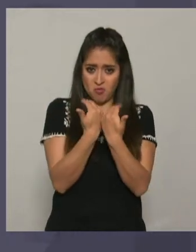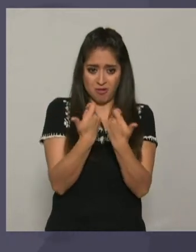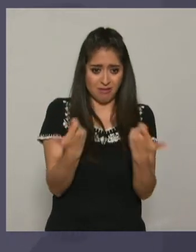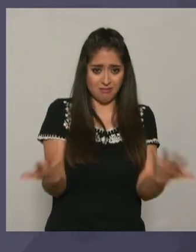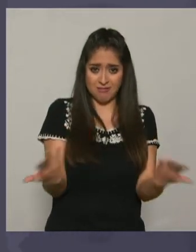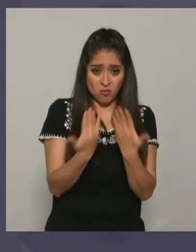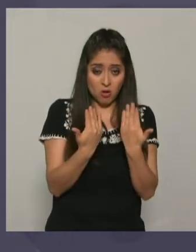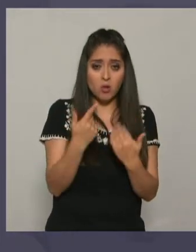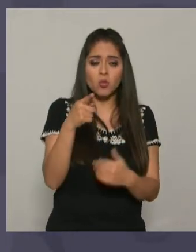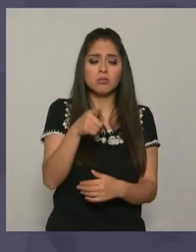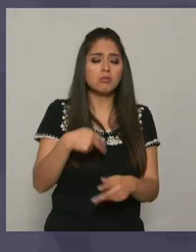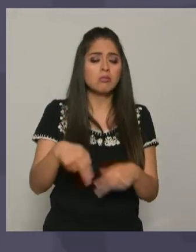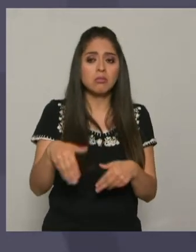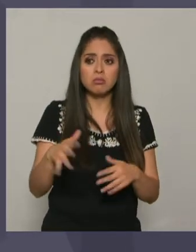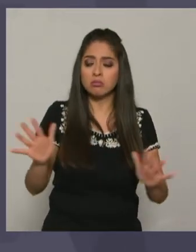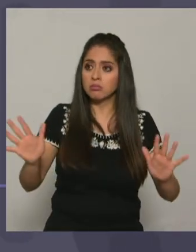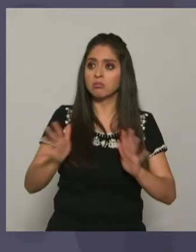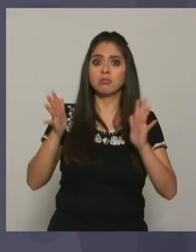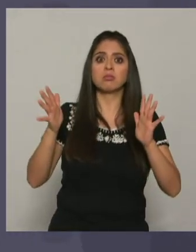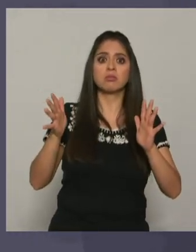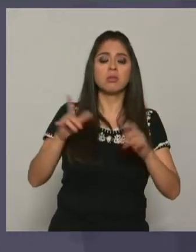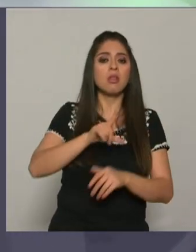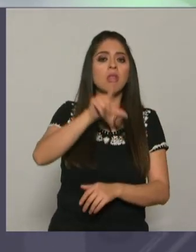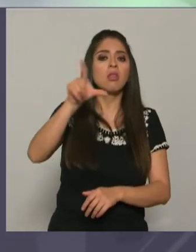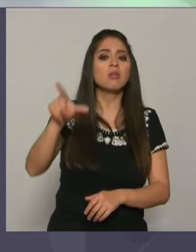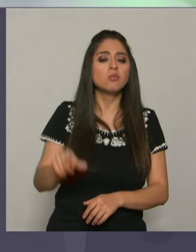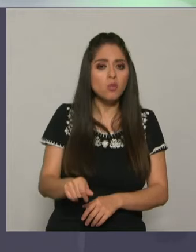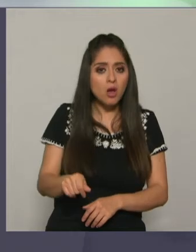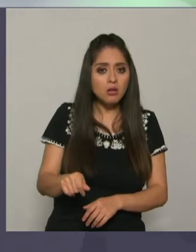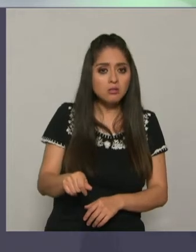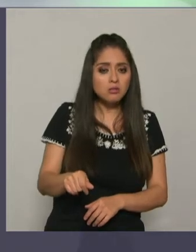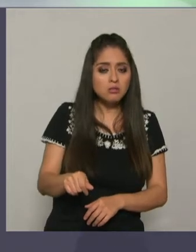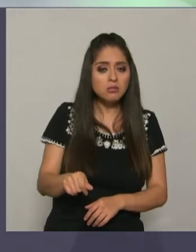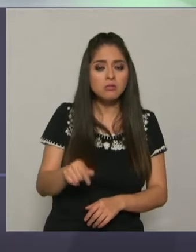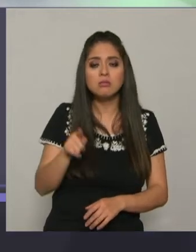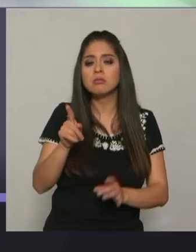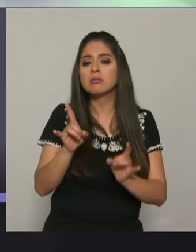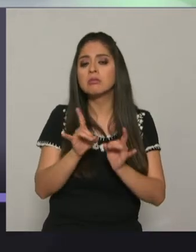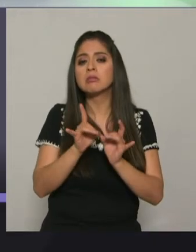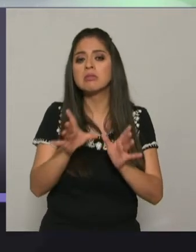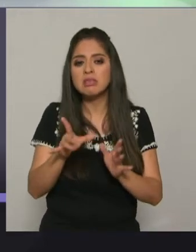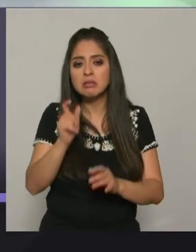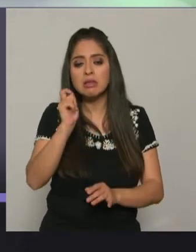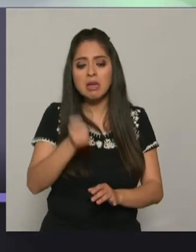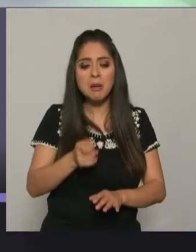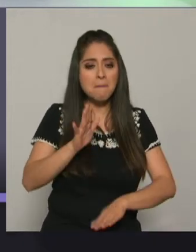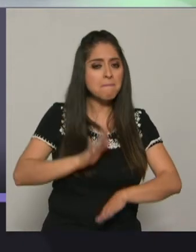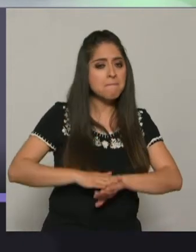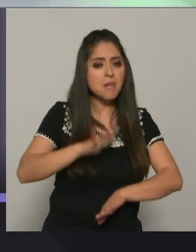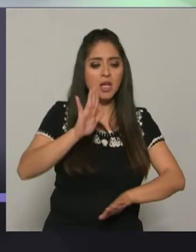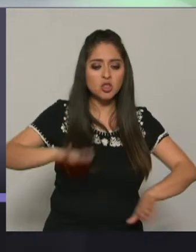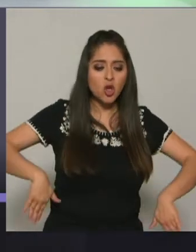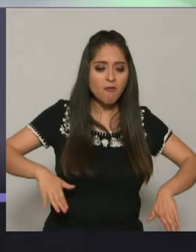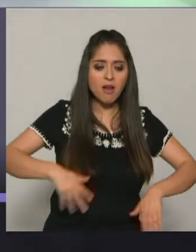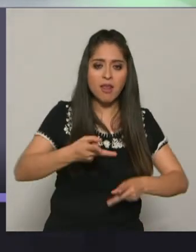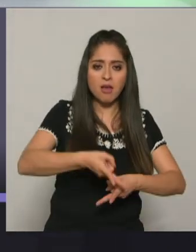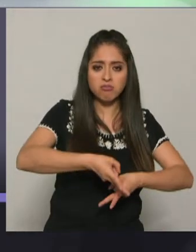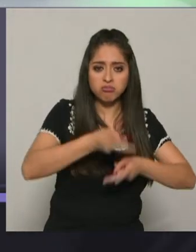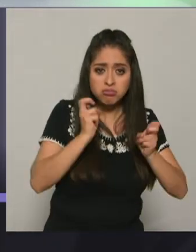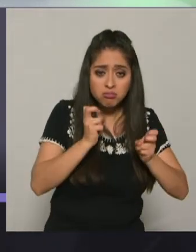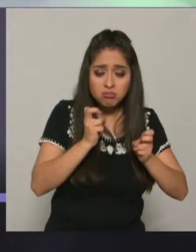de que te sorprenda y después todavía en un acto más cobarde del que ya comete,